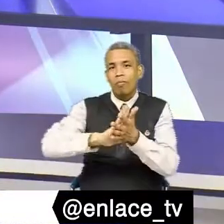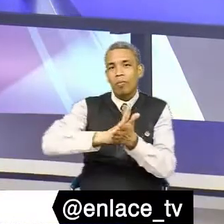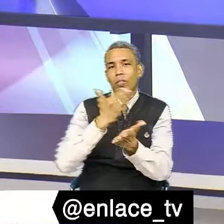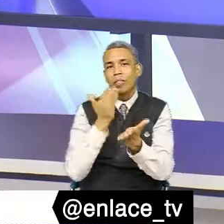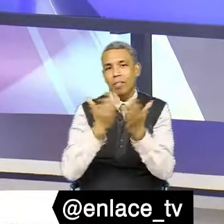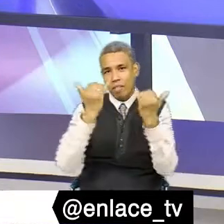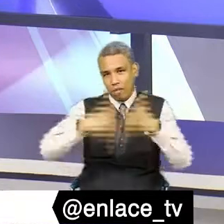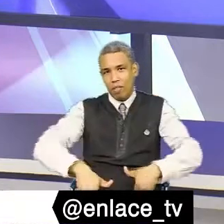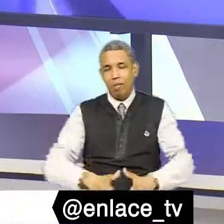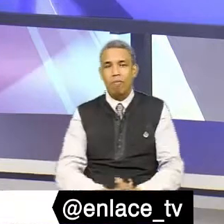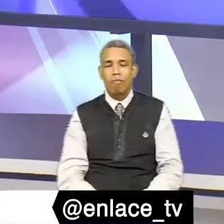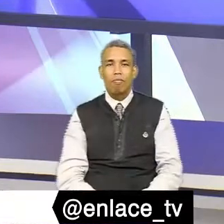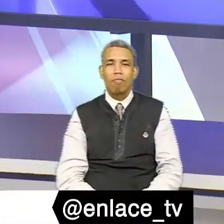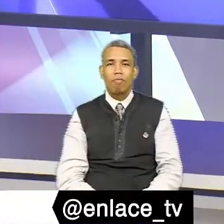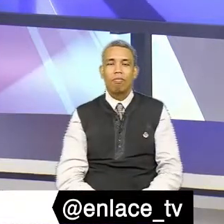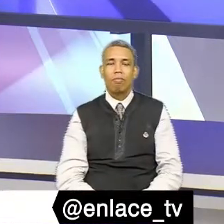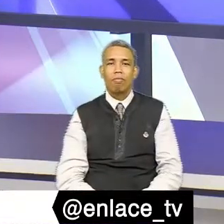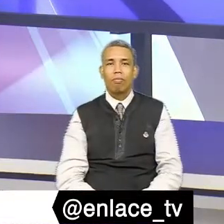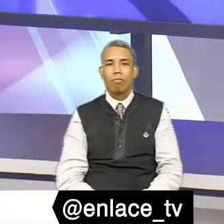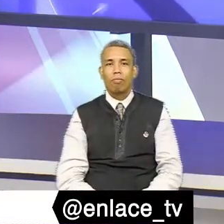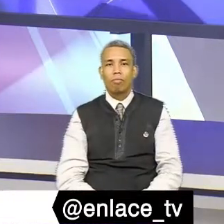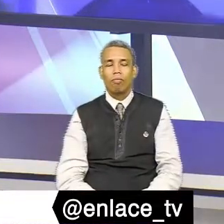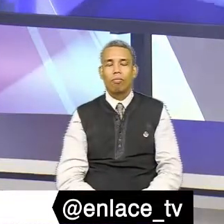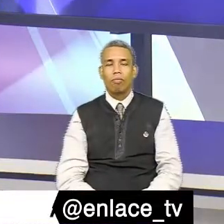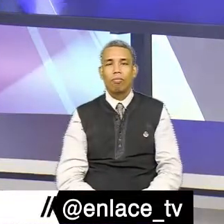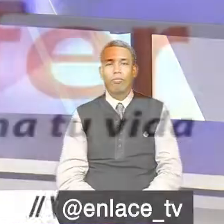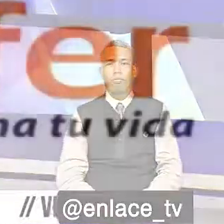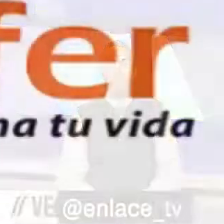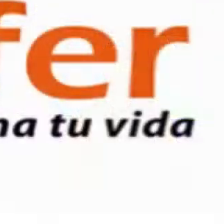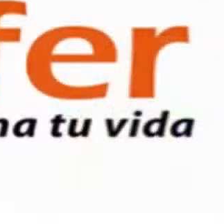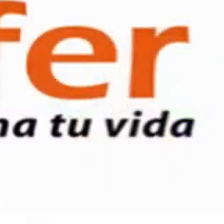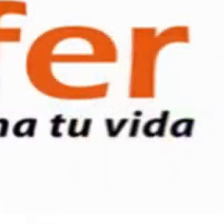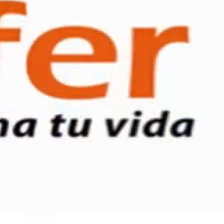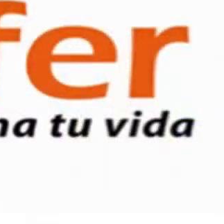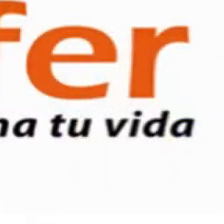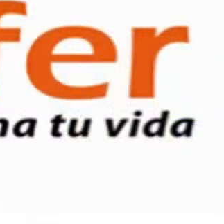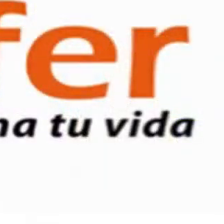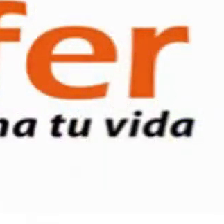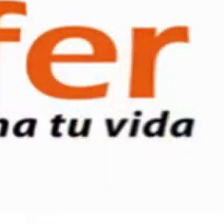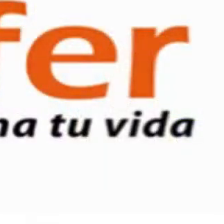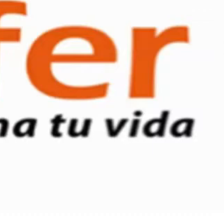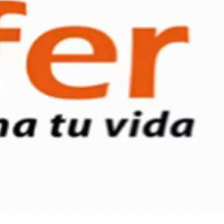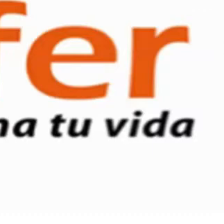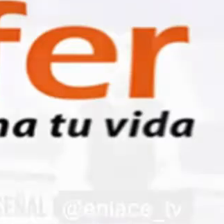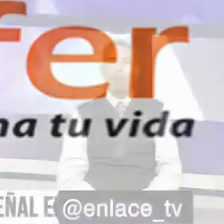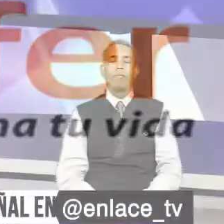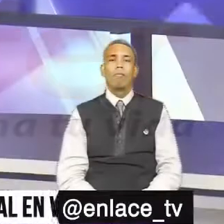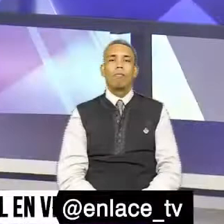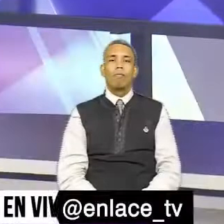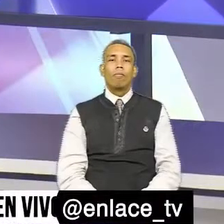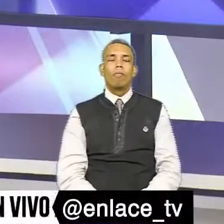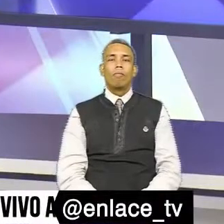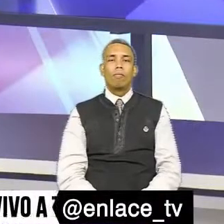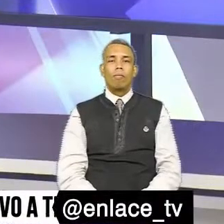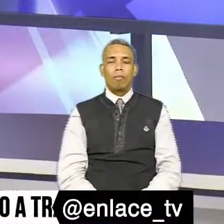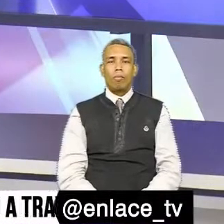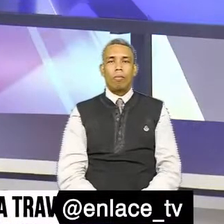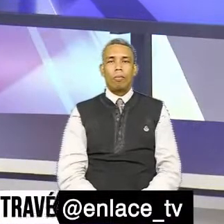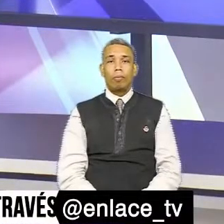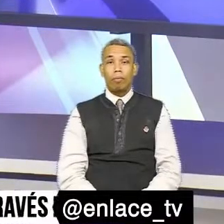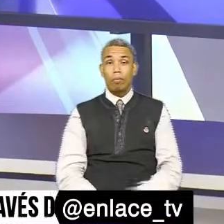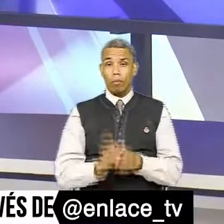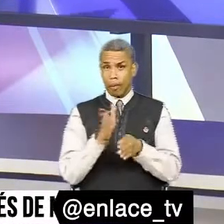llegado también al final de esta emisión pero antes de despedirnos recuerde materiales eléctricos electro fer ilumina tu vida tenemos